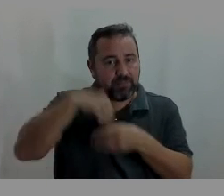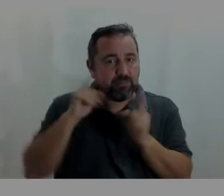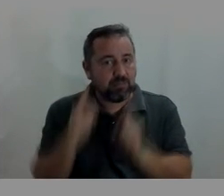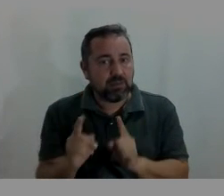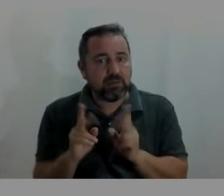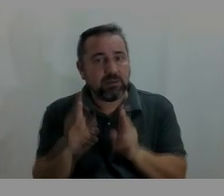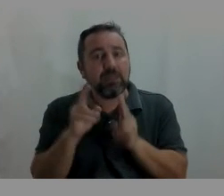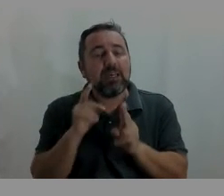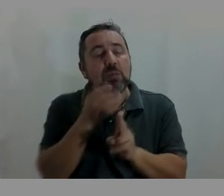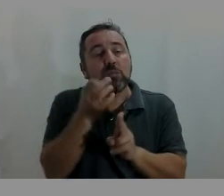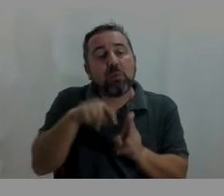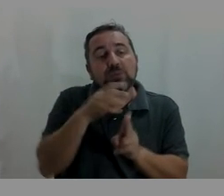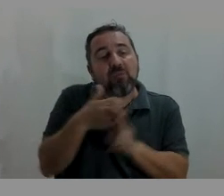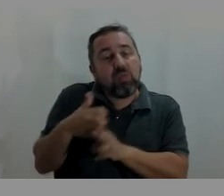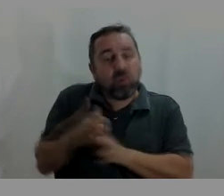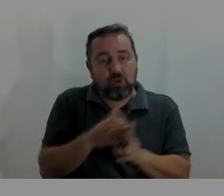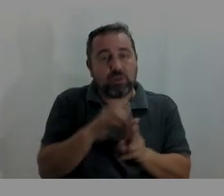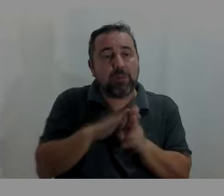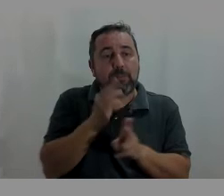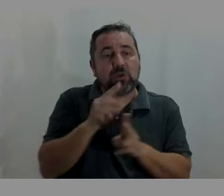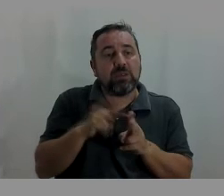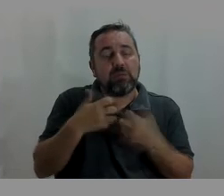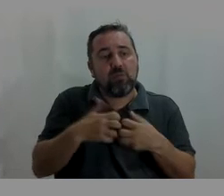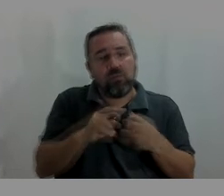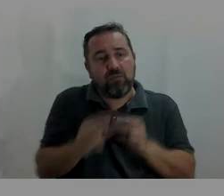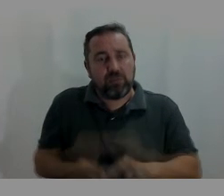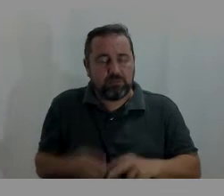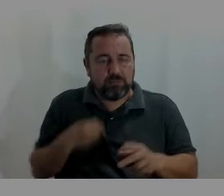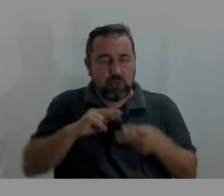de las funciones que desempeñan en las proteínas que codifican estos genes.